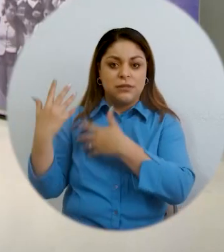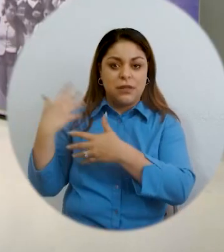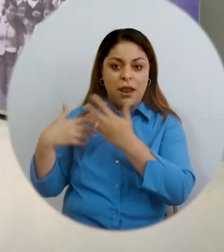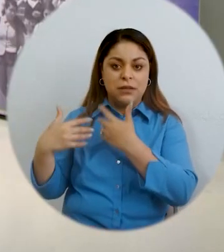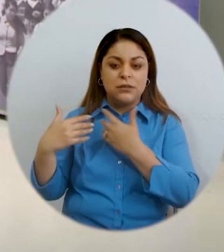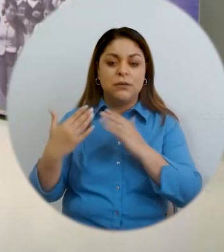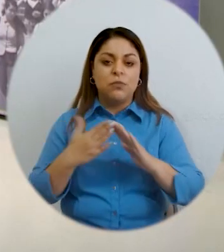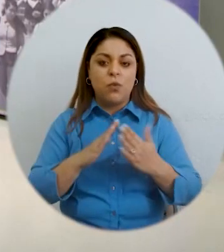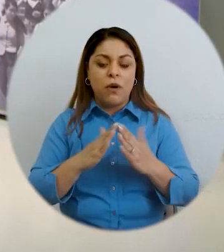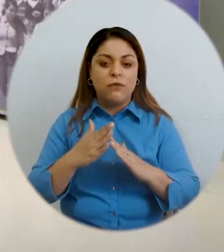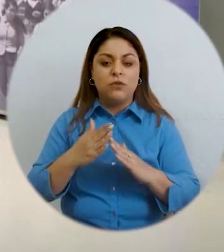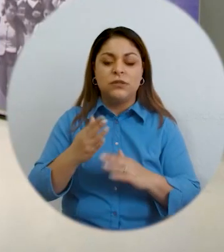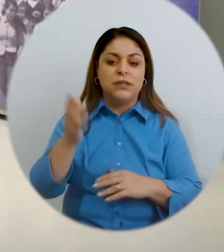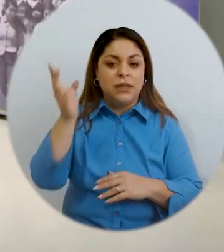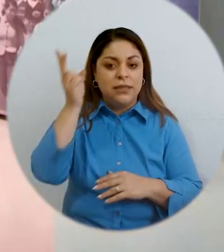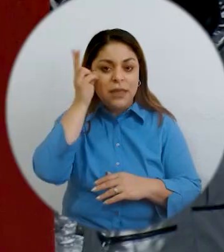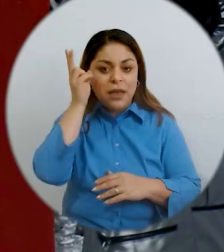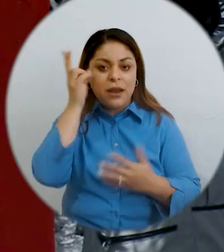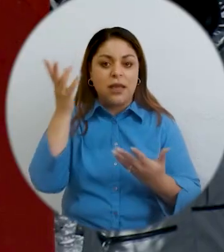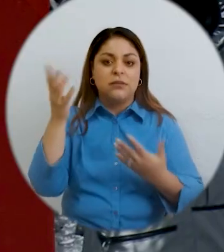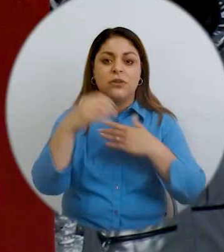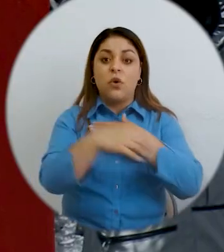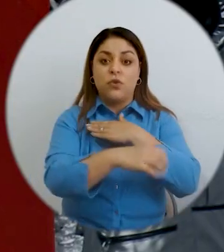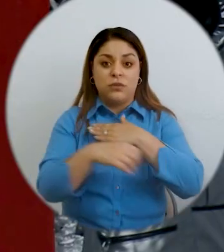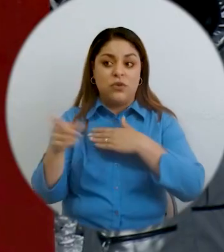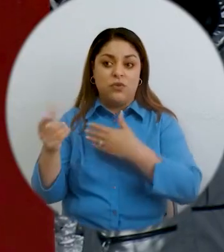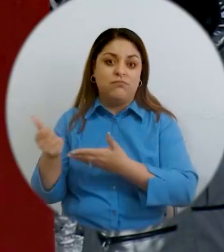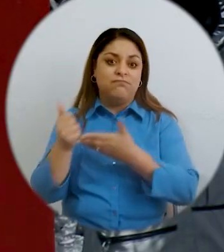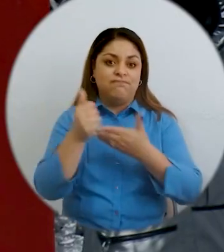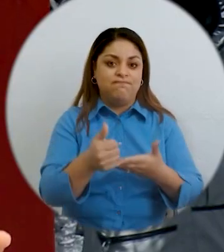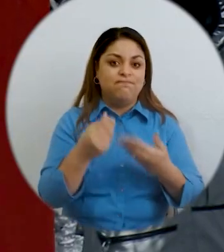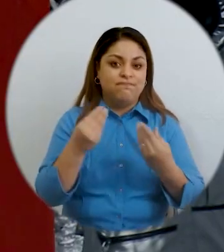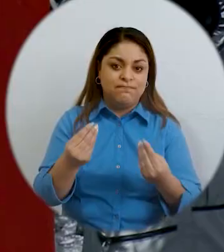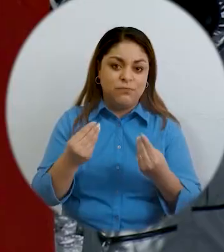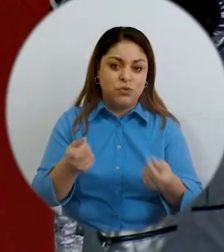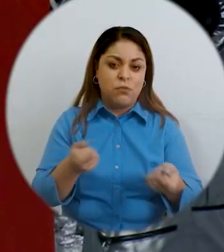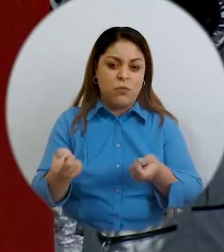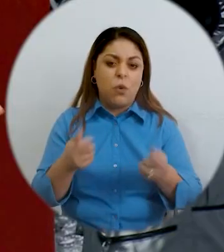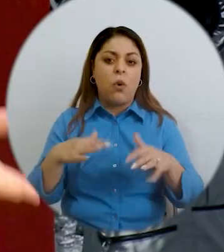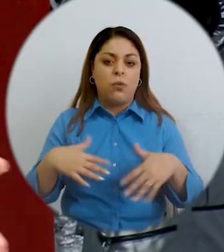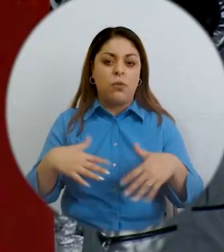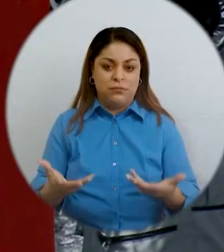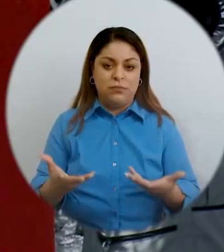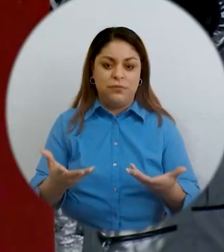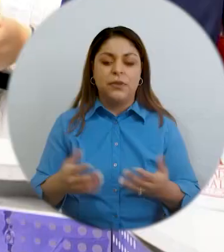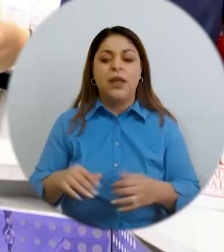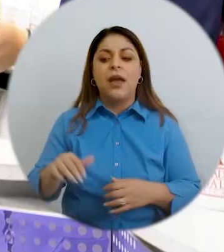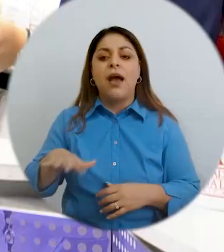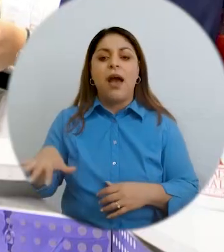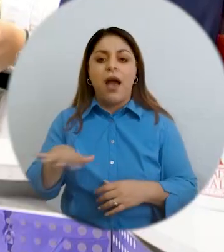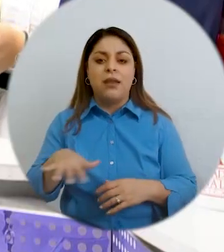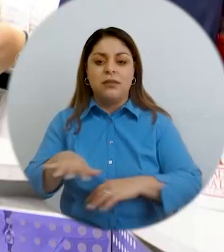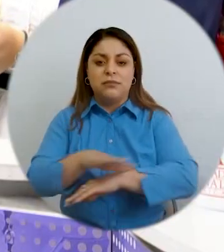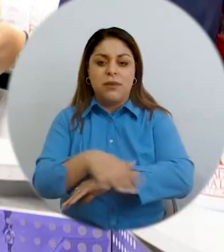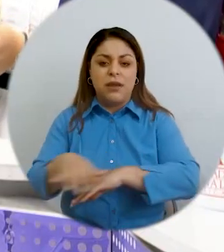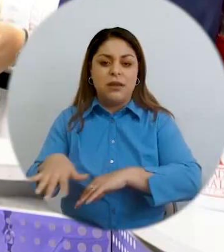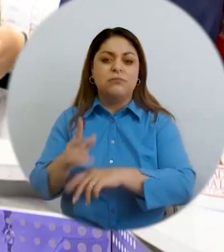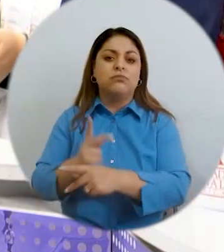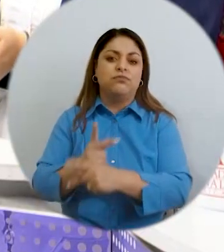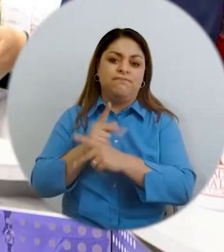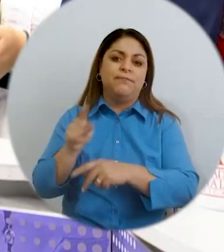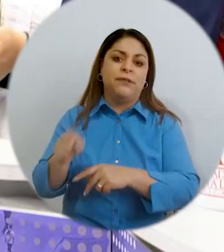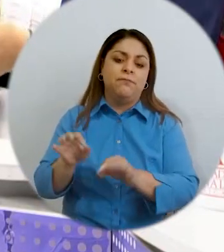ancestrales, de pueblos indígenas, del océano, que tienen mucho que aportar también en el manejo, áreas marinas protegidas, que es uno de los temas